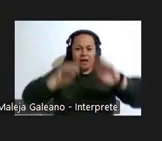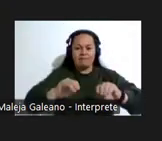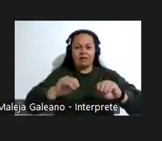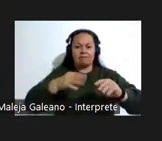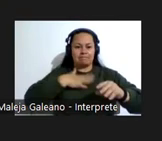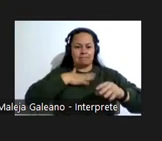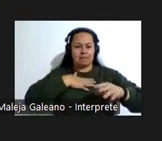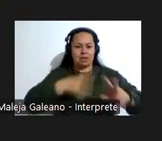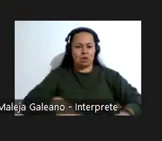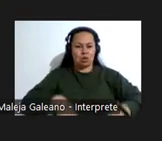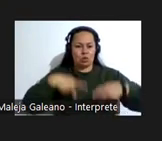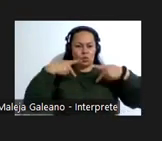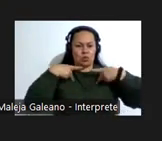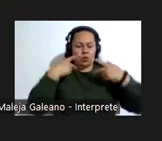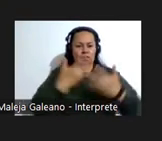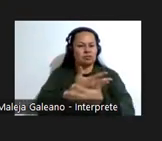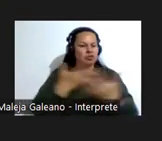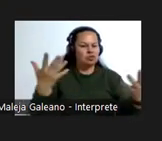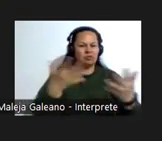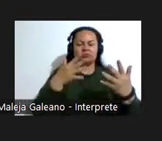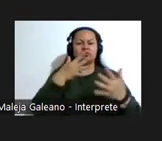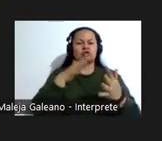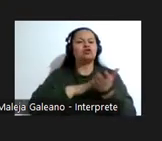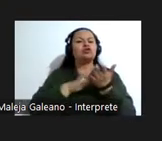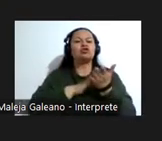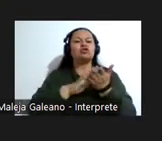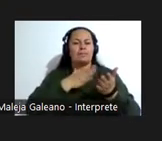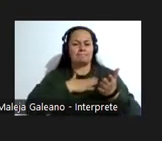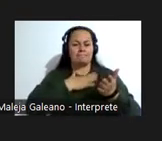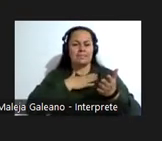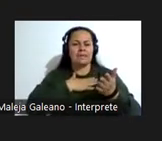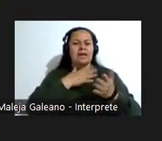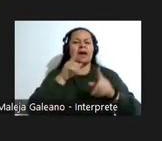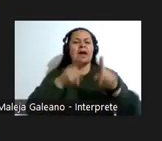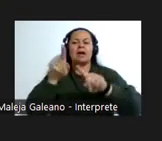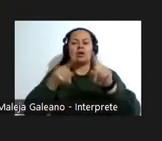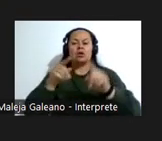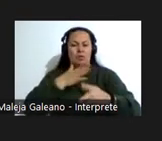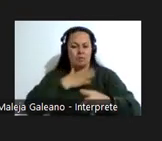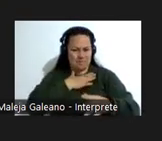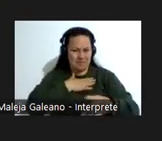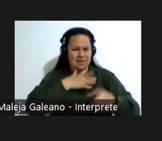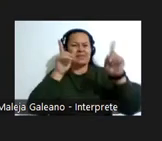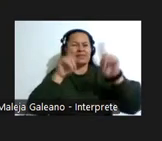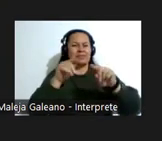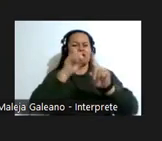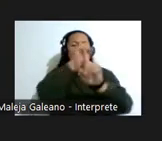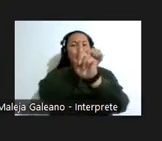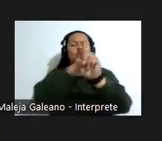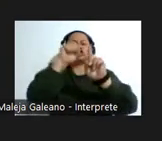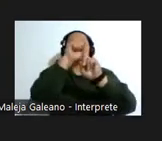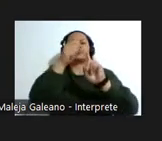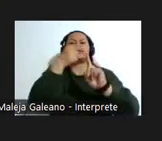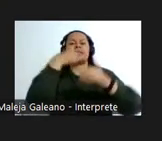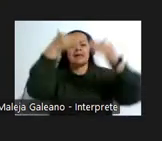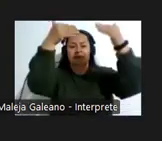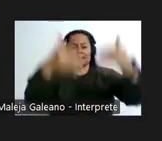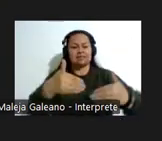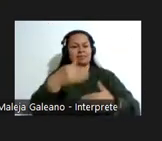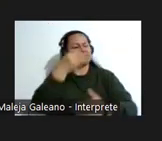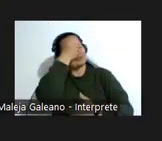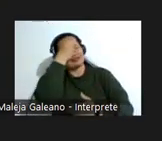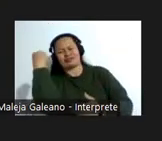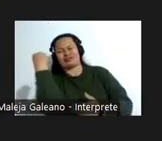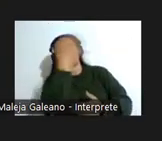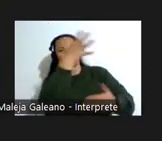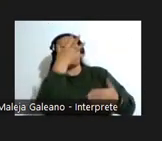mí, para sanarme y sanar con las mías, algo para lo que la sociedad de afuera, esa que nos nombra discapacitadas, nunca ha sido capaz